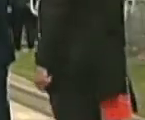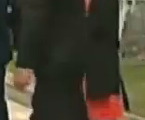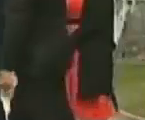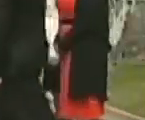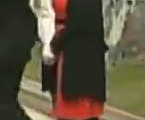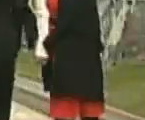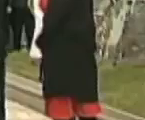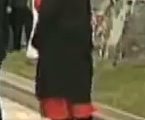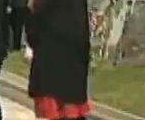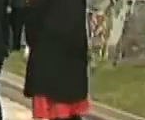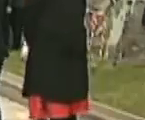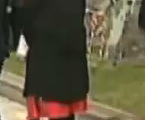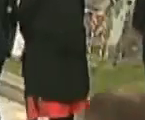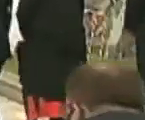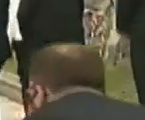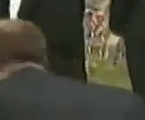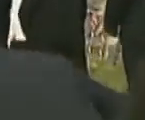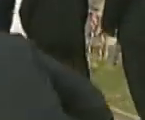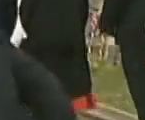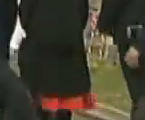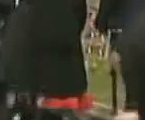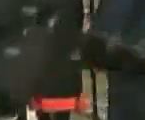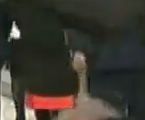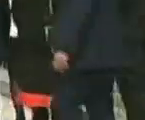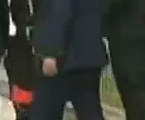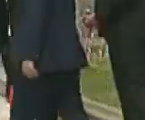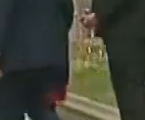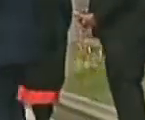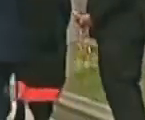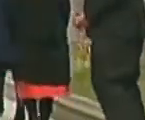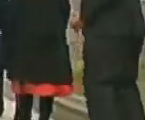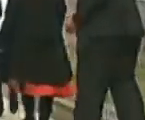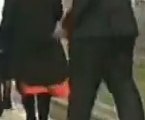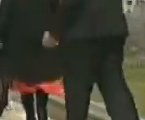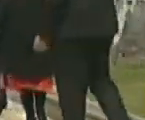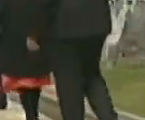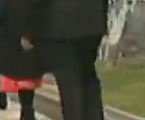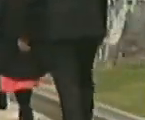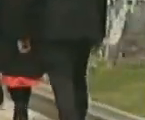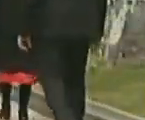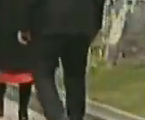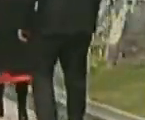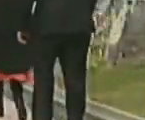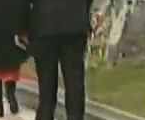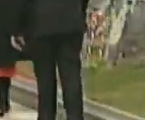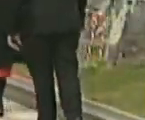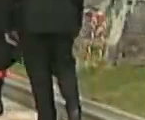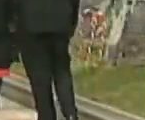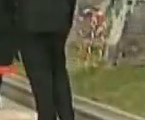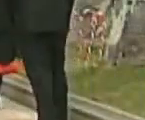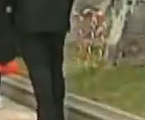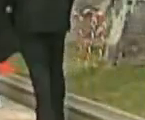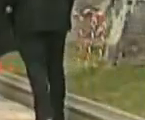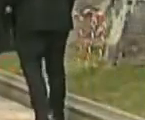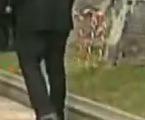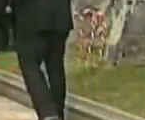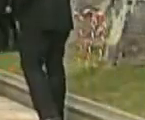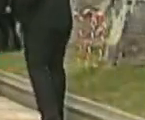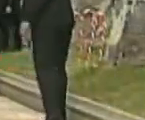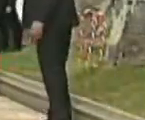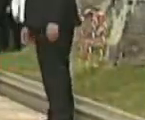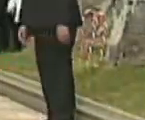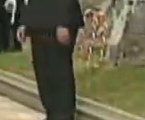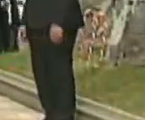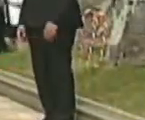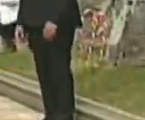Escuchaban las gloriosas notas de nuestro himno nacional como parte de lo que se ha celebrado hoy acá en el Parlamento